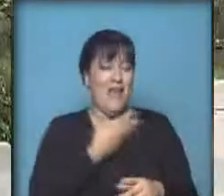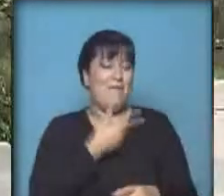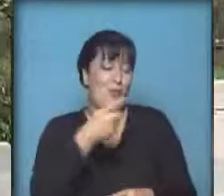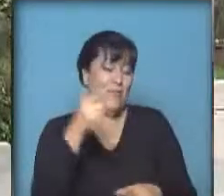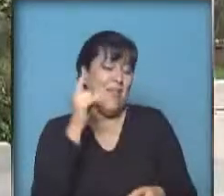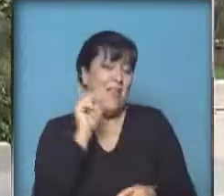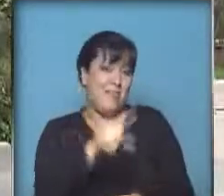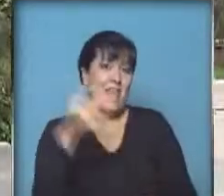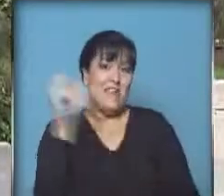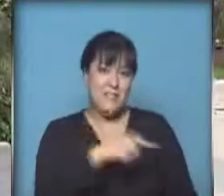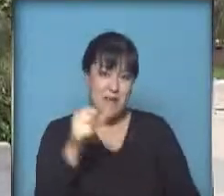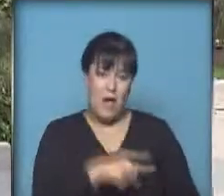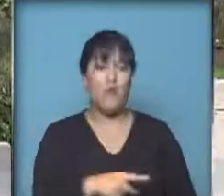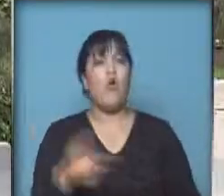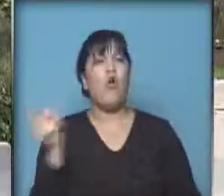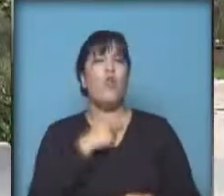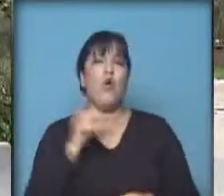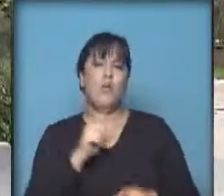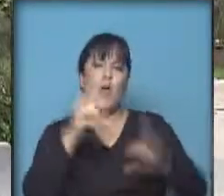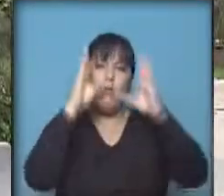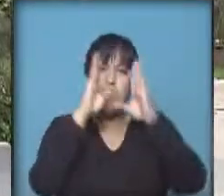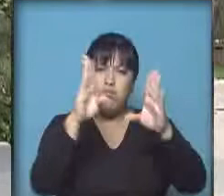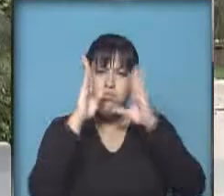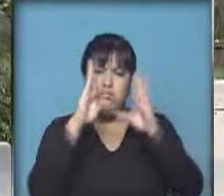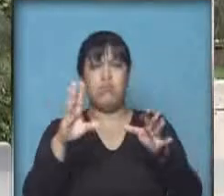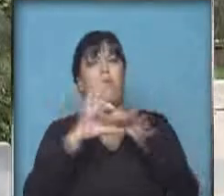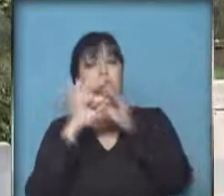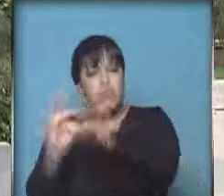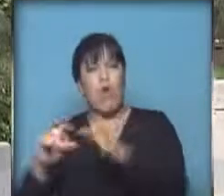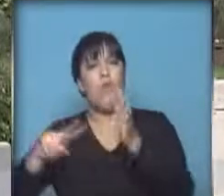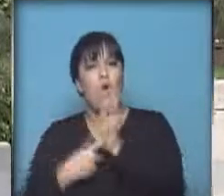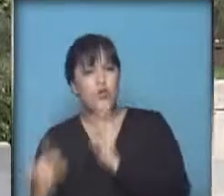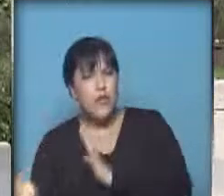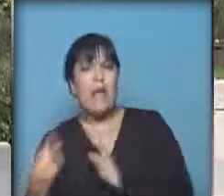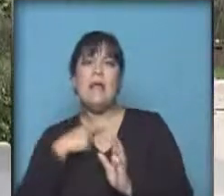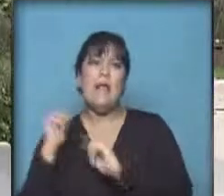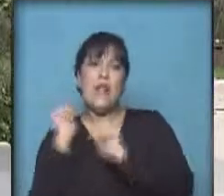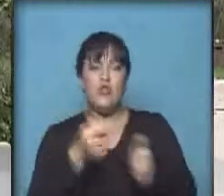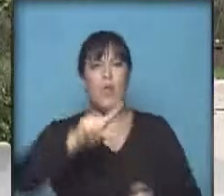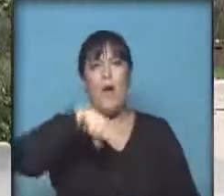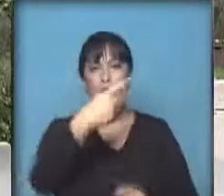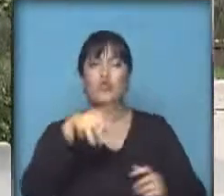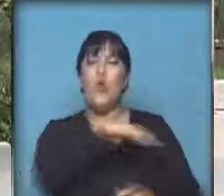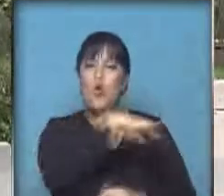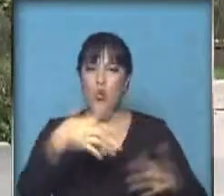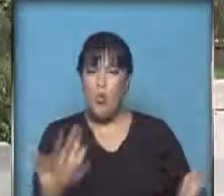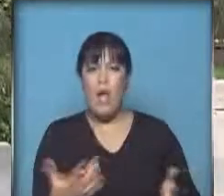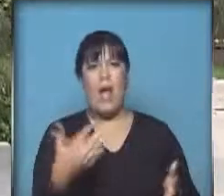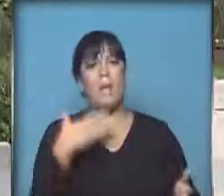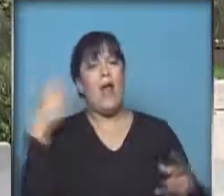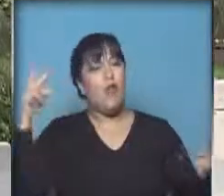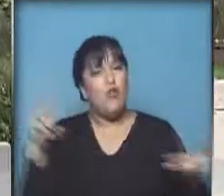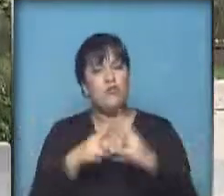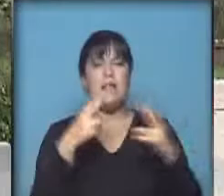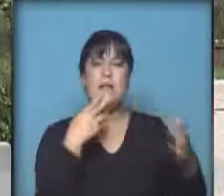buscan descentralizar el eje de la intelectualidad tan apegado a Buenos Aires para encontrarse, debatir y opinar cómo